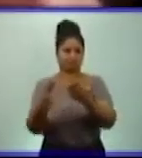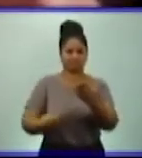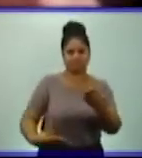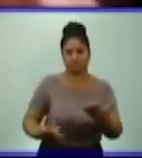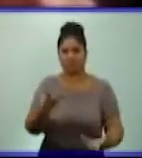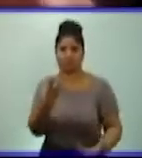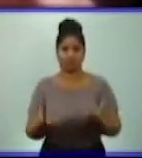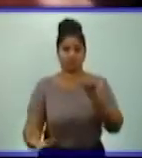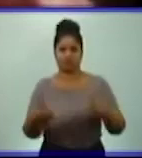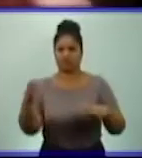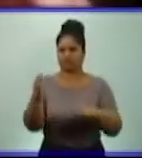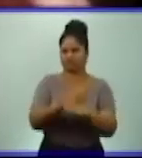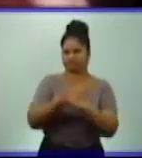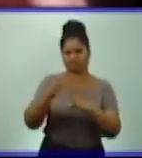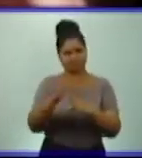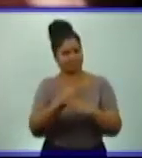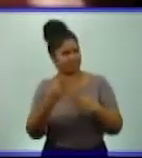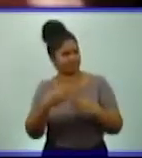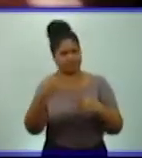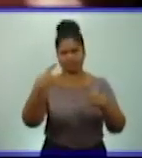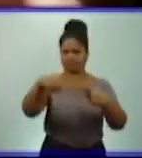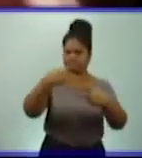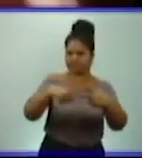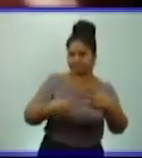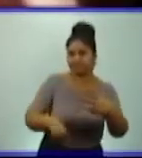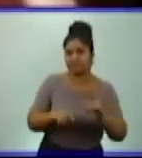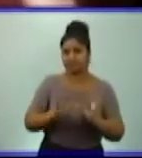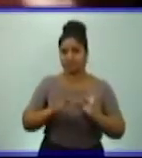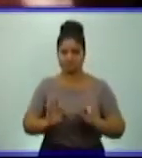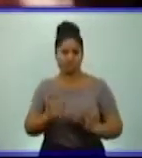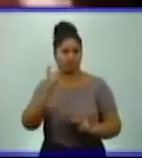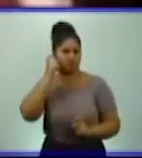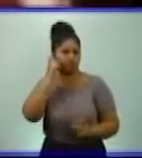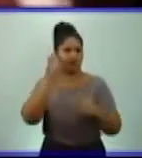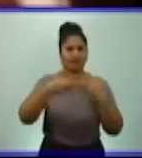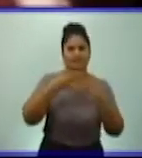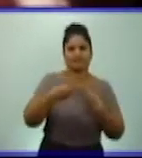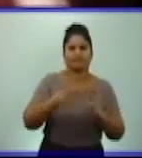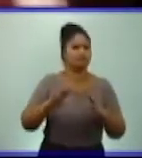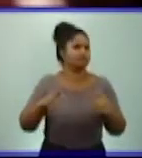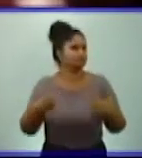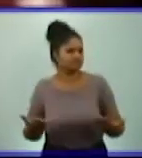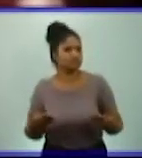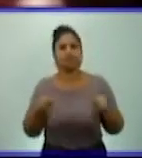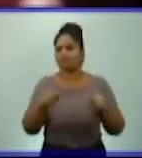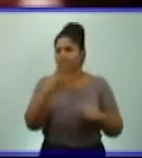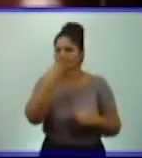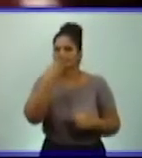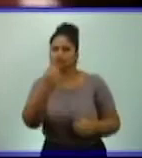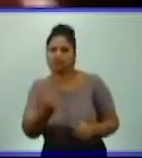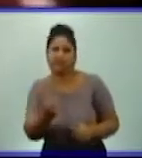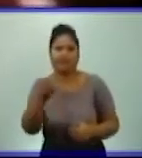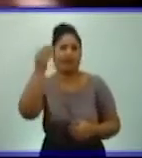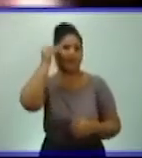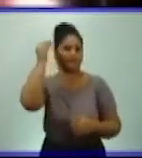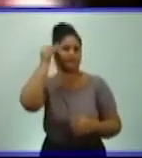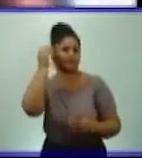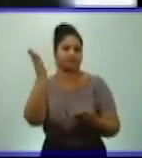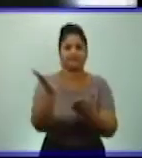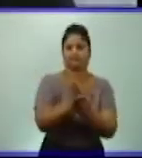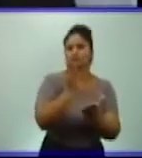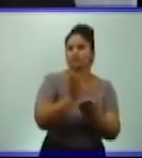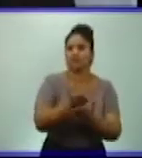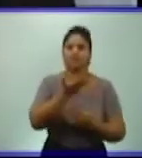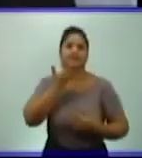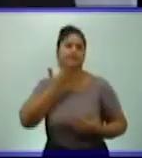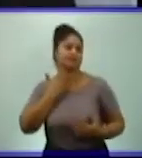algunas de sus disciplinas favoritas. Se convirtió en la mayor figura de las letras hispanoamericanas del siglo XVII. Su espíritu inquieto